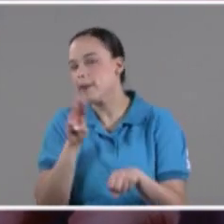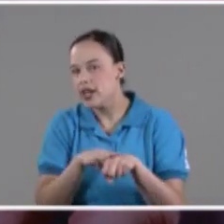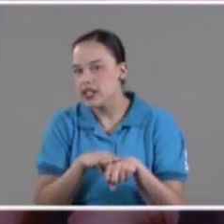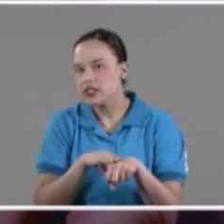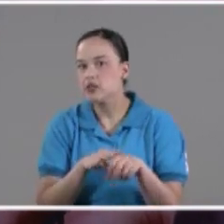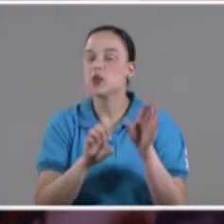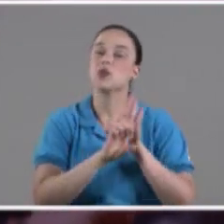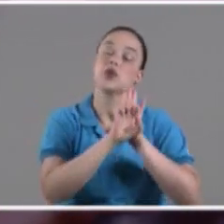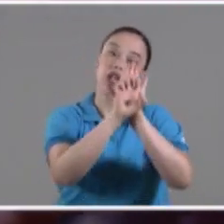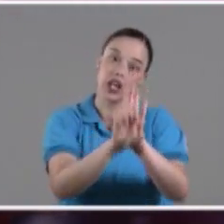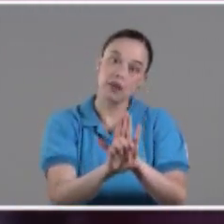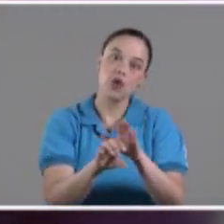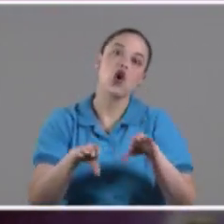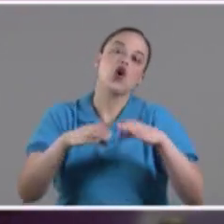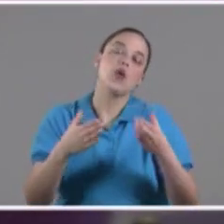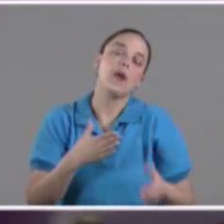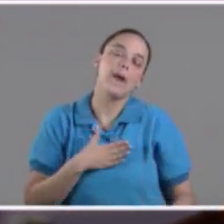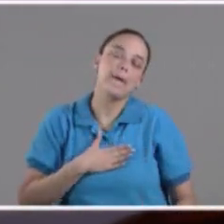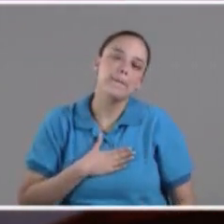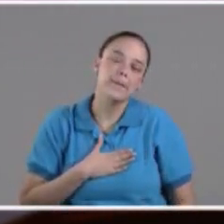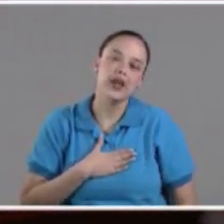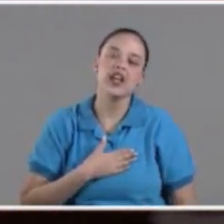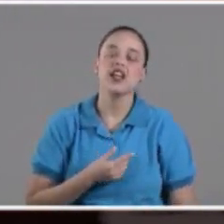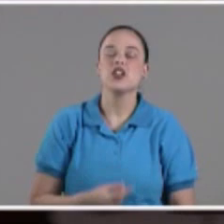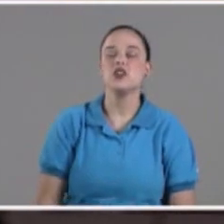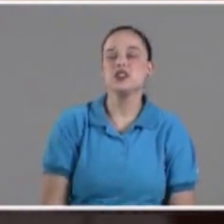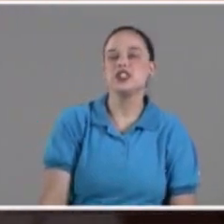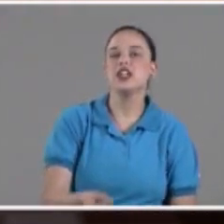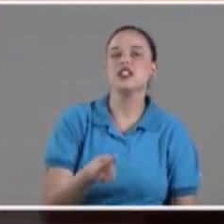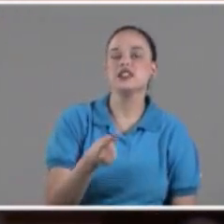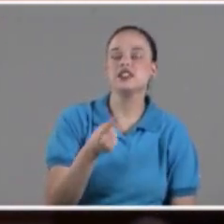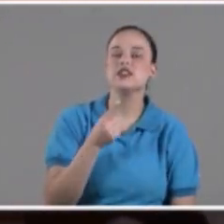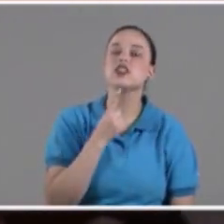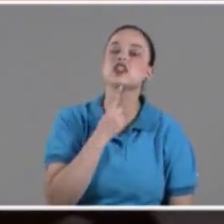hermano Cómo me gustan los jocotes